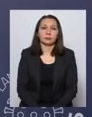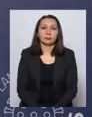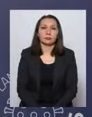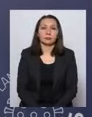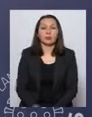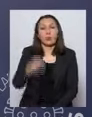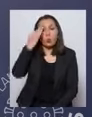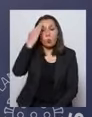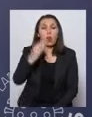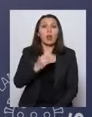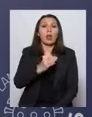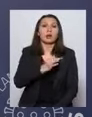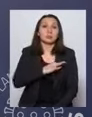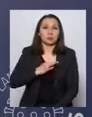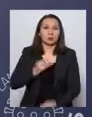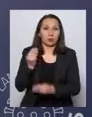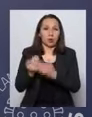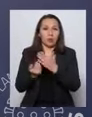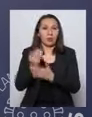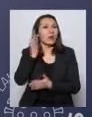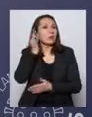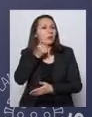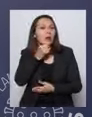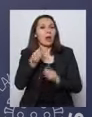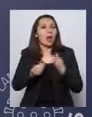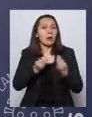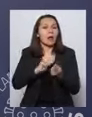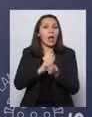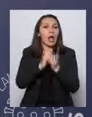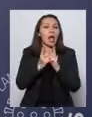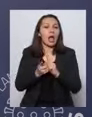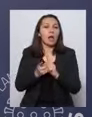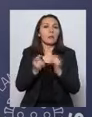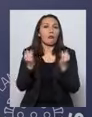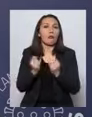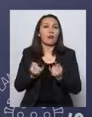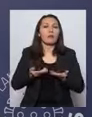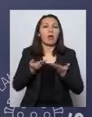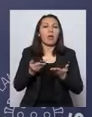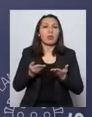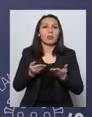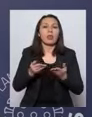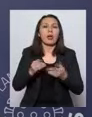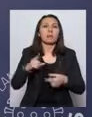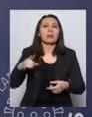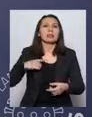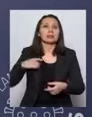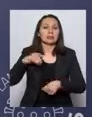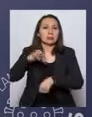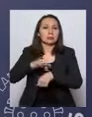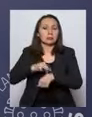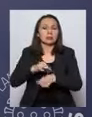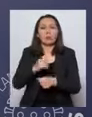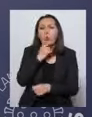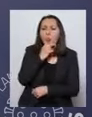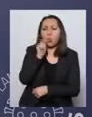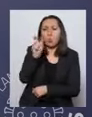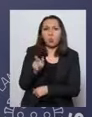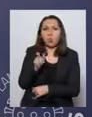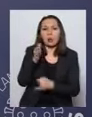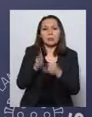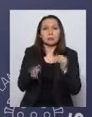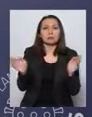hola ministro buenos días a qué se debe el cambio en el criterio para otorgar las licencias médicas en los casos sospechosos este